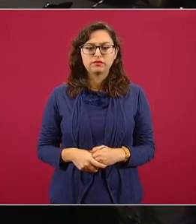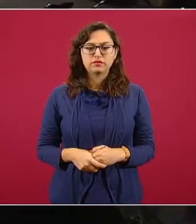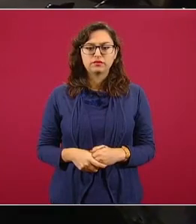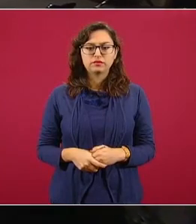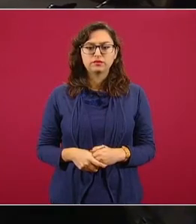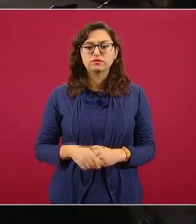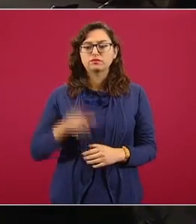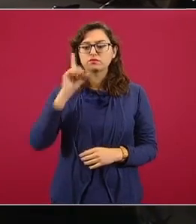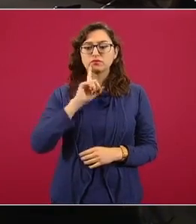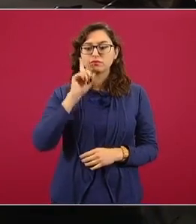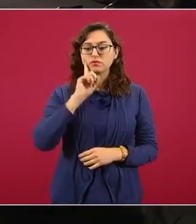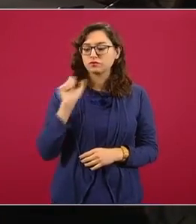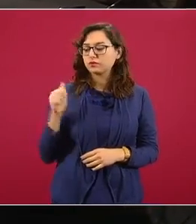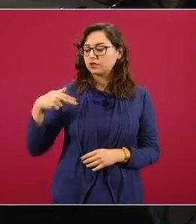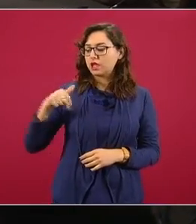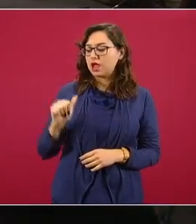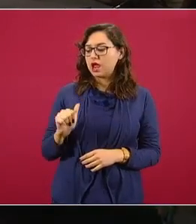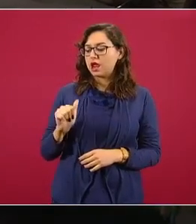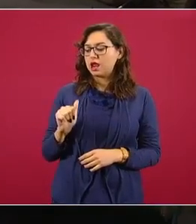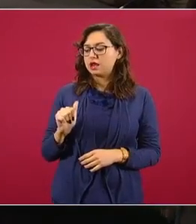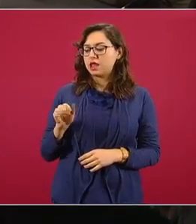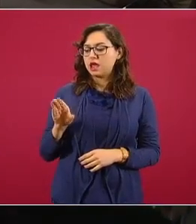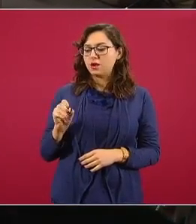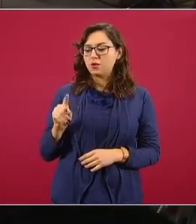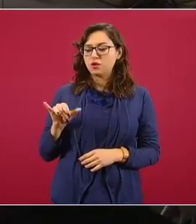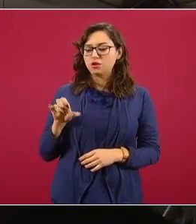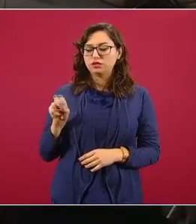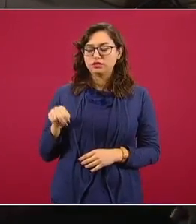de Ana Botín, que es la